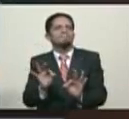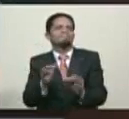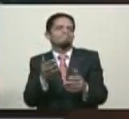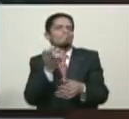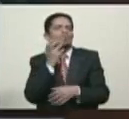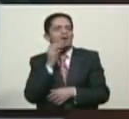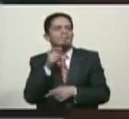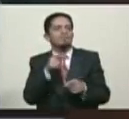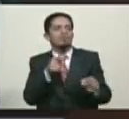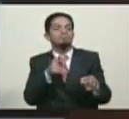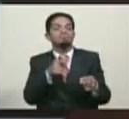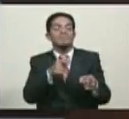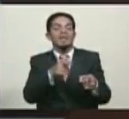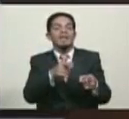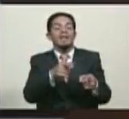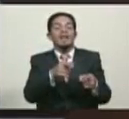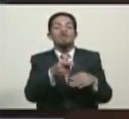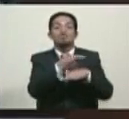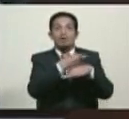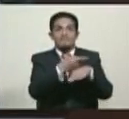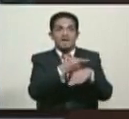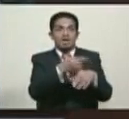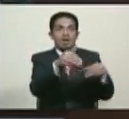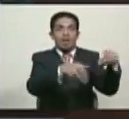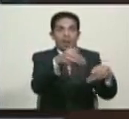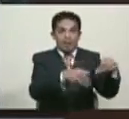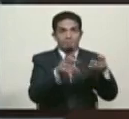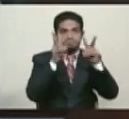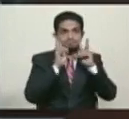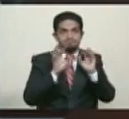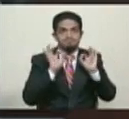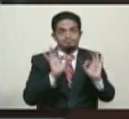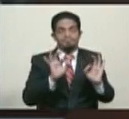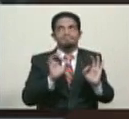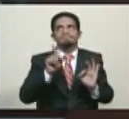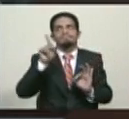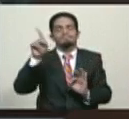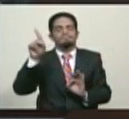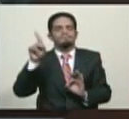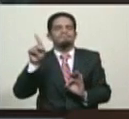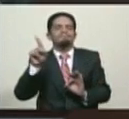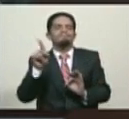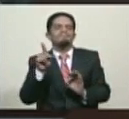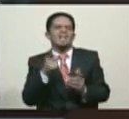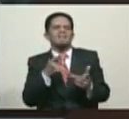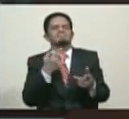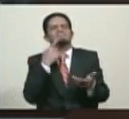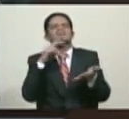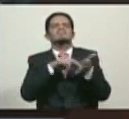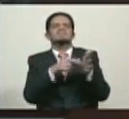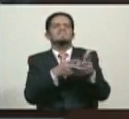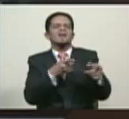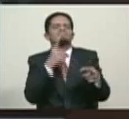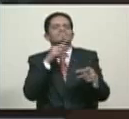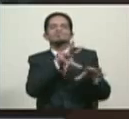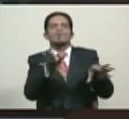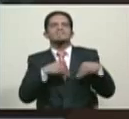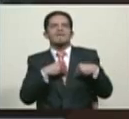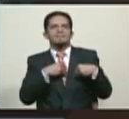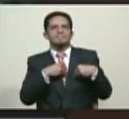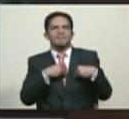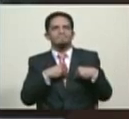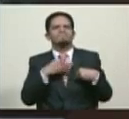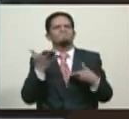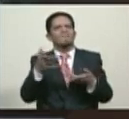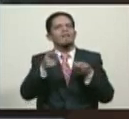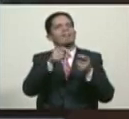autoridades legítimas mediante nuevos criterios de los laboratorios conspirativos, utilizando internacionalmente